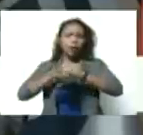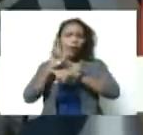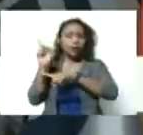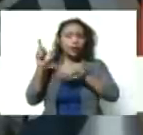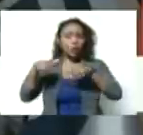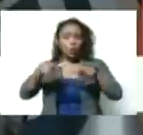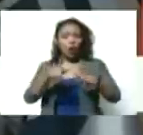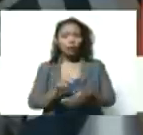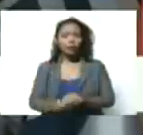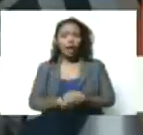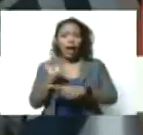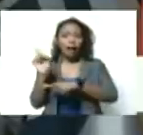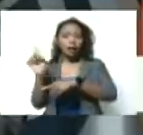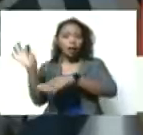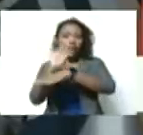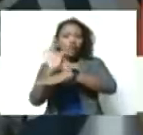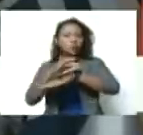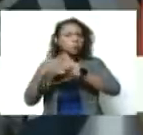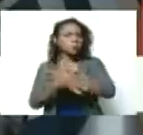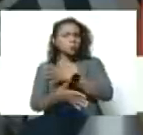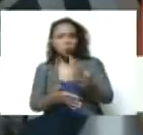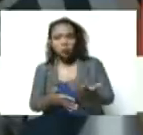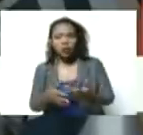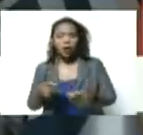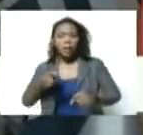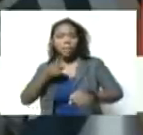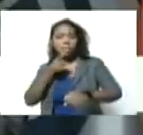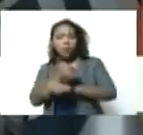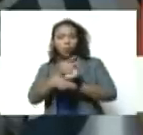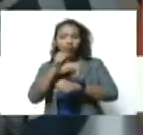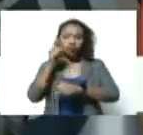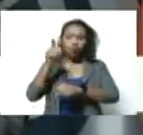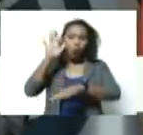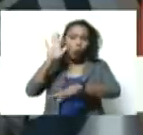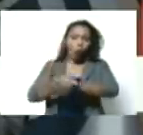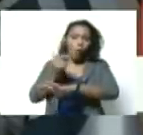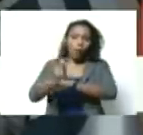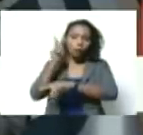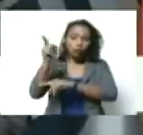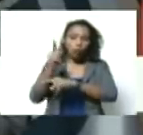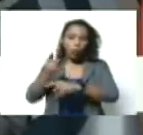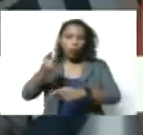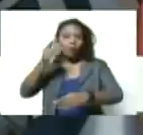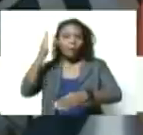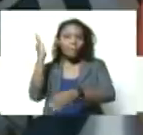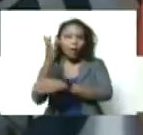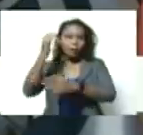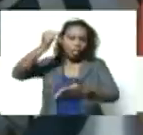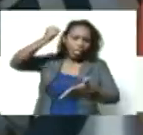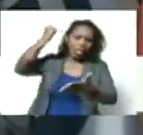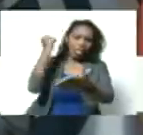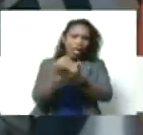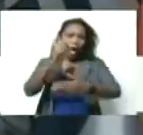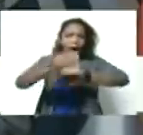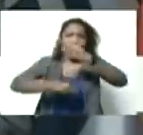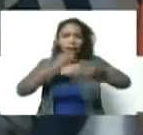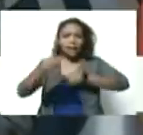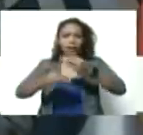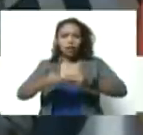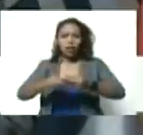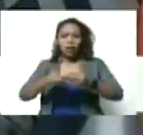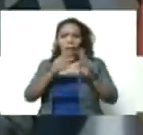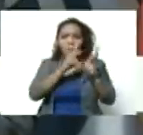zona. A este funcionario se le acusó por los delitos de homicidio calificado, perpetrado con